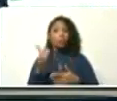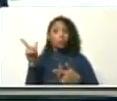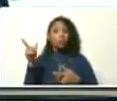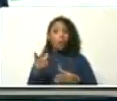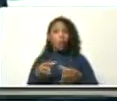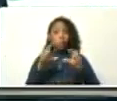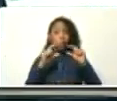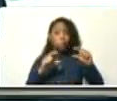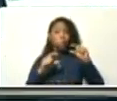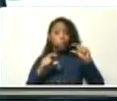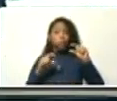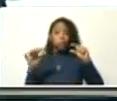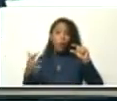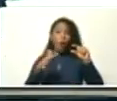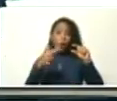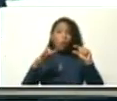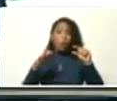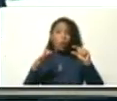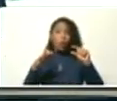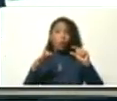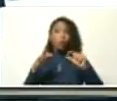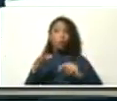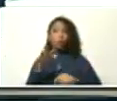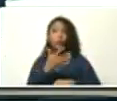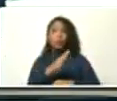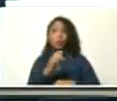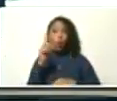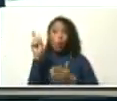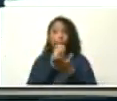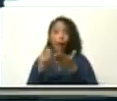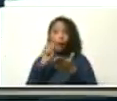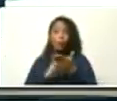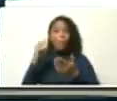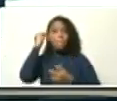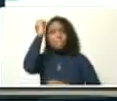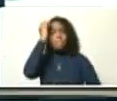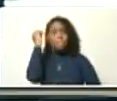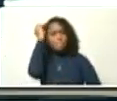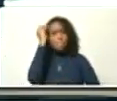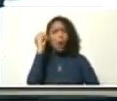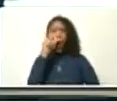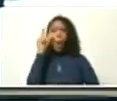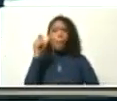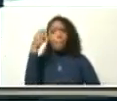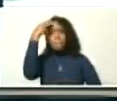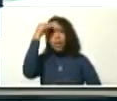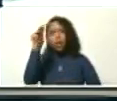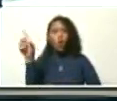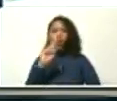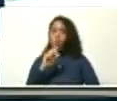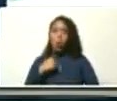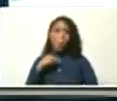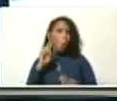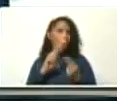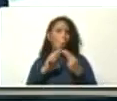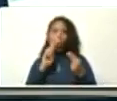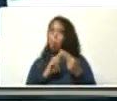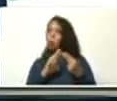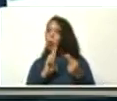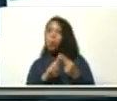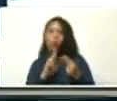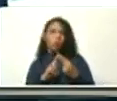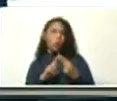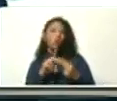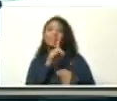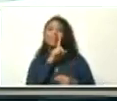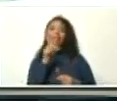denso, de un escritor, pensador mexicano, no lo conocía. Se